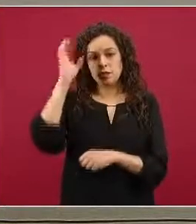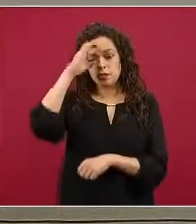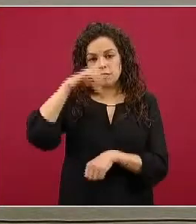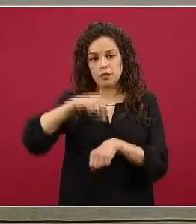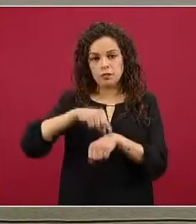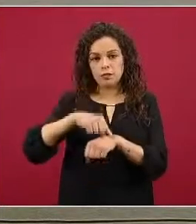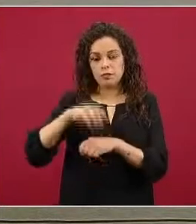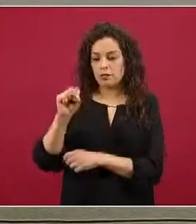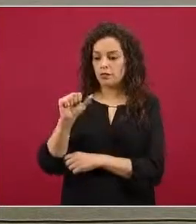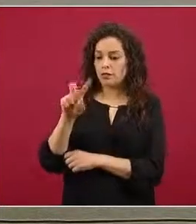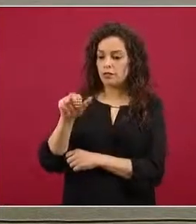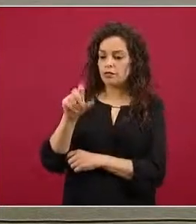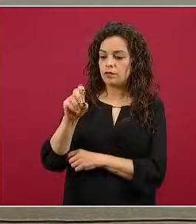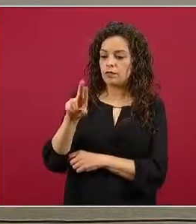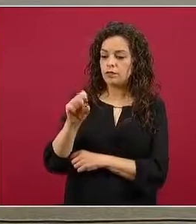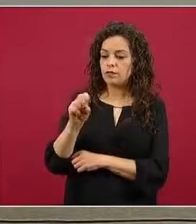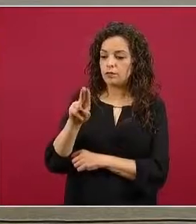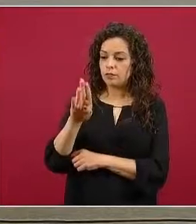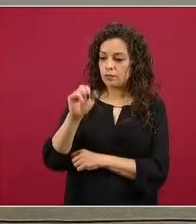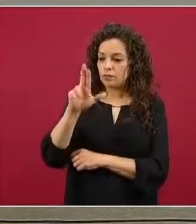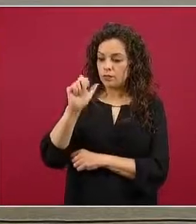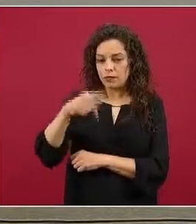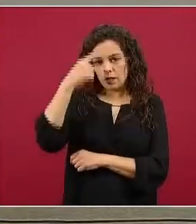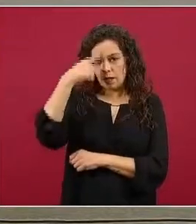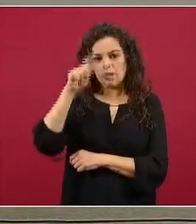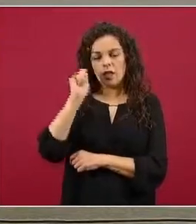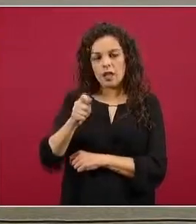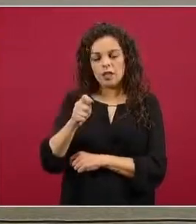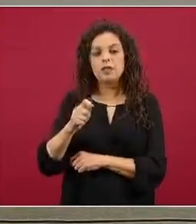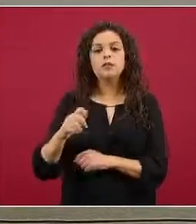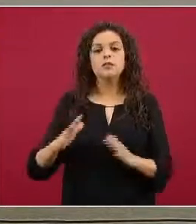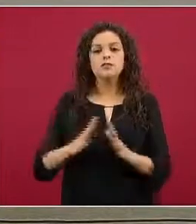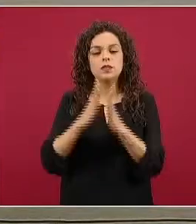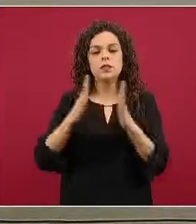Salvador Subirán, a participar en como